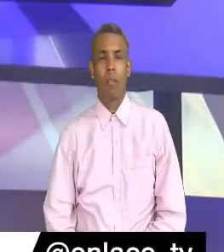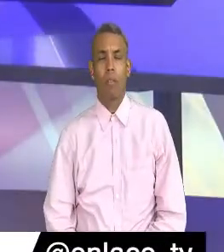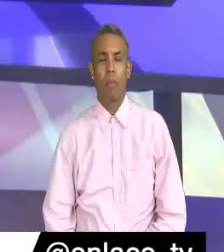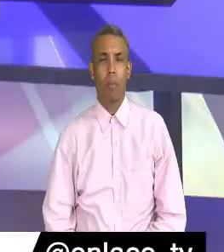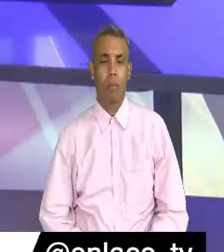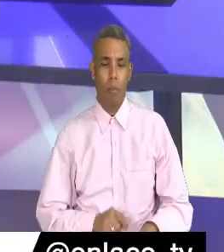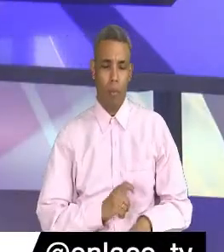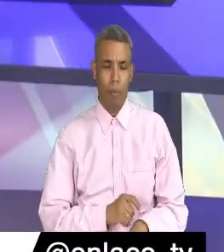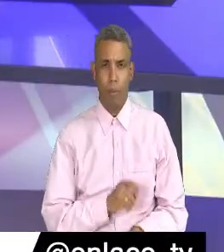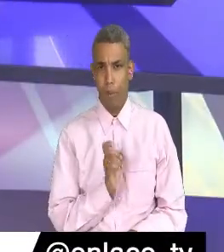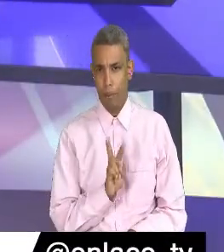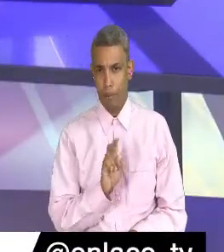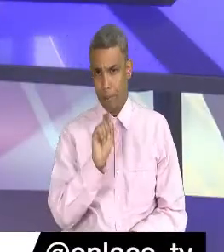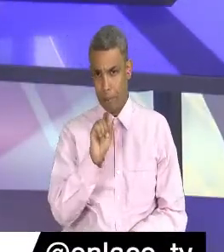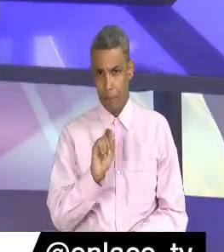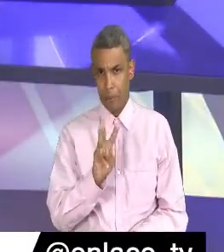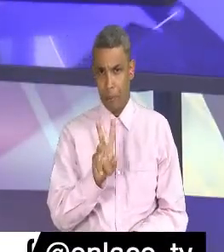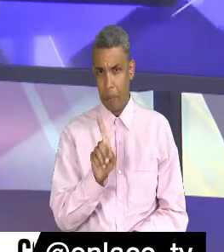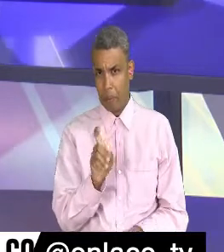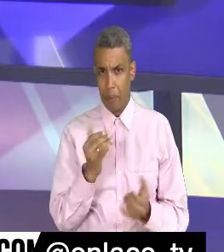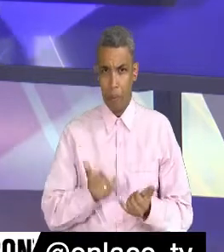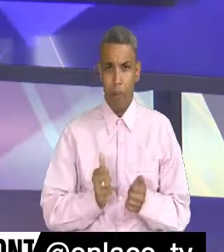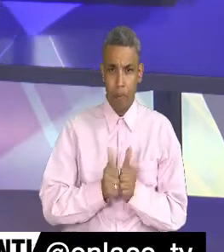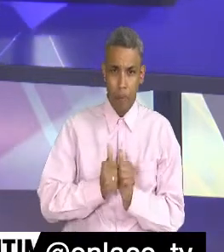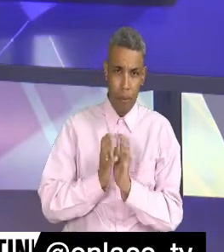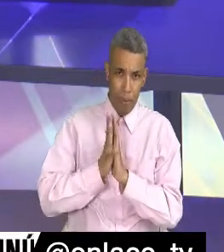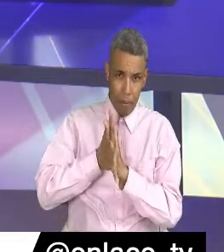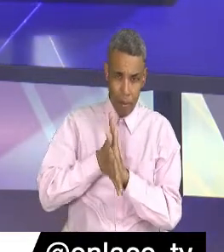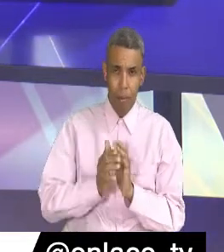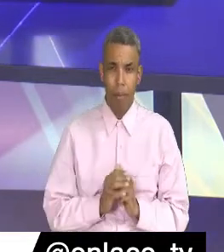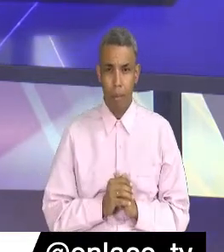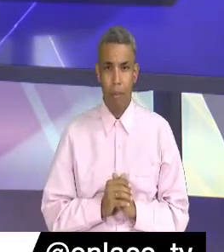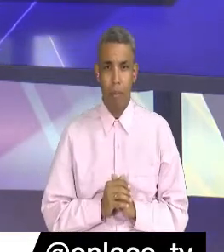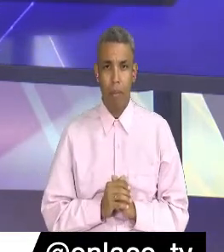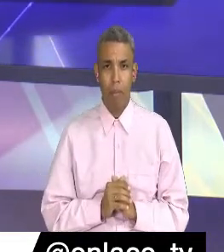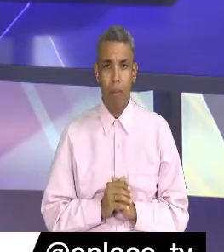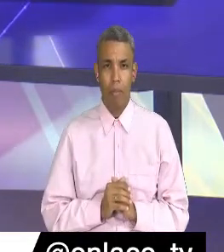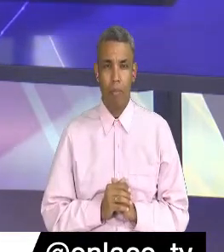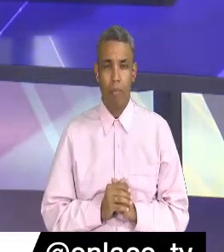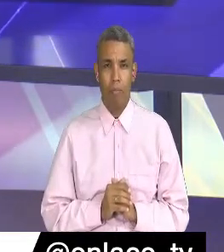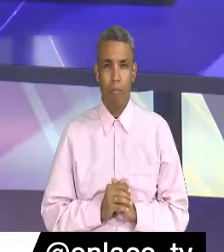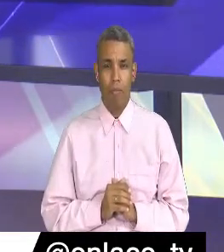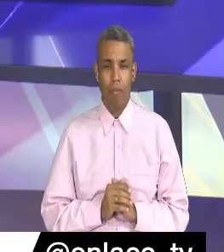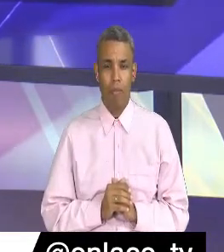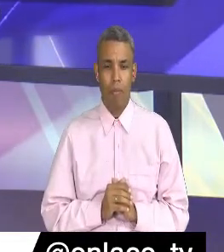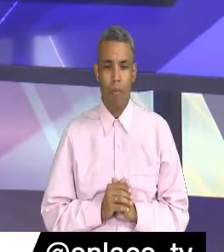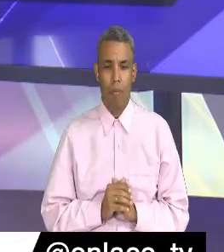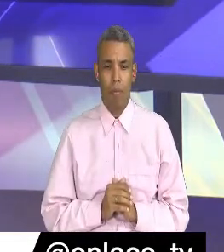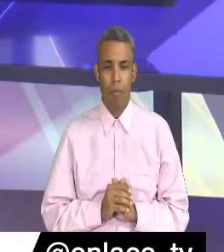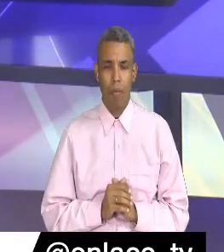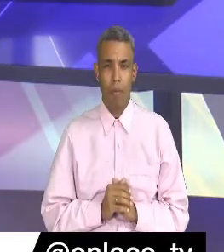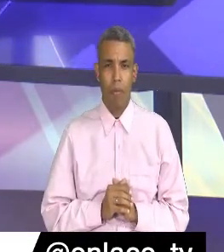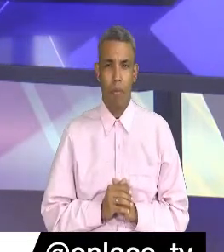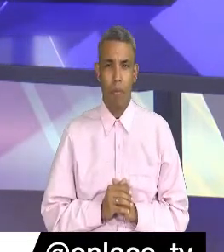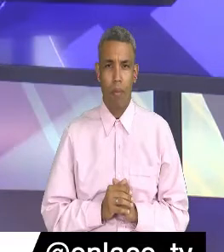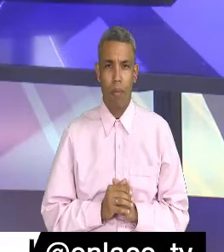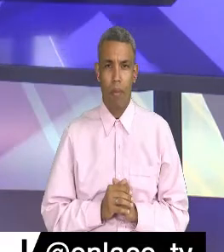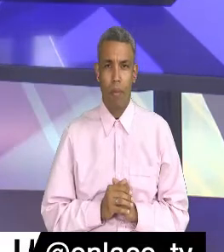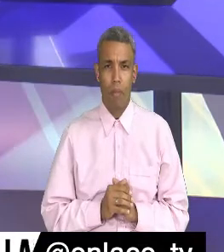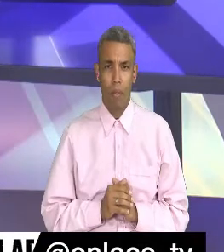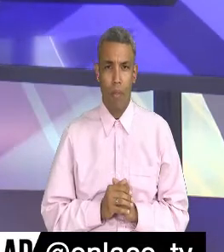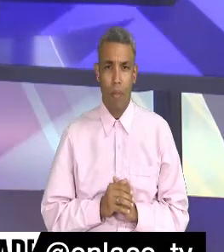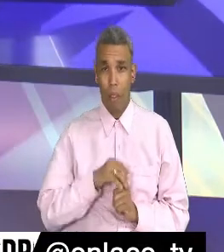Del mediodía 36 minutos y continuamos con información deportiva. Habrá cierre de fronteras para hinchas visitantes del Millonarios. Los foráneos